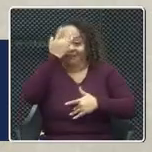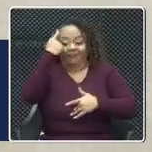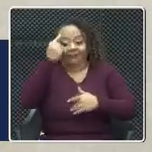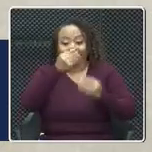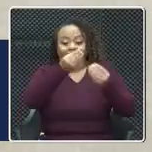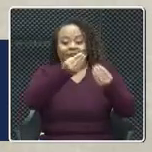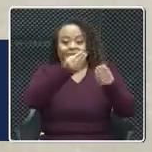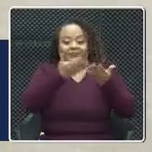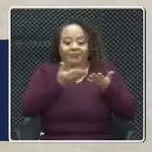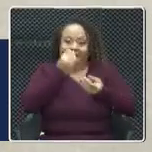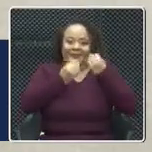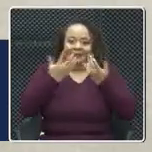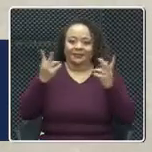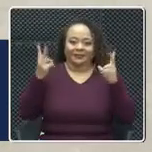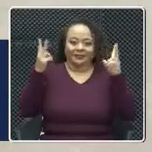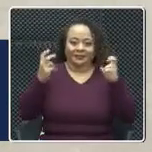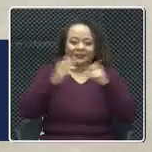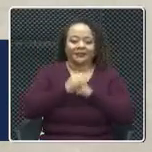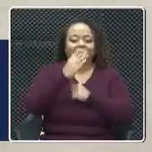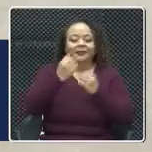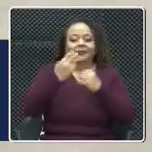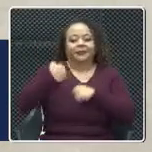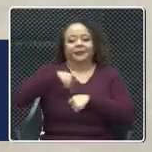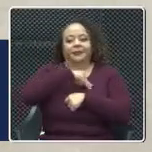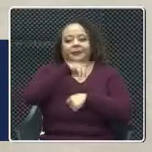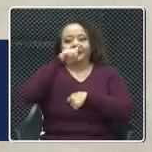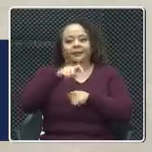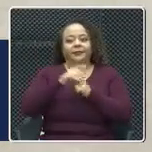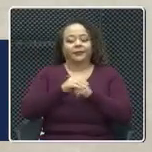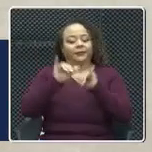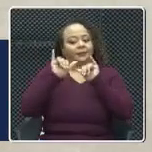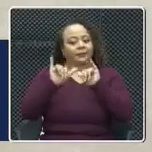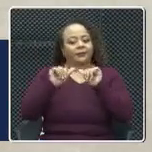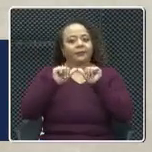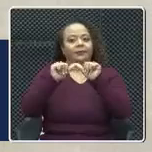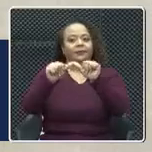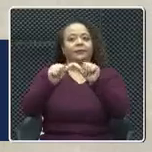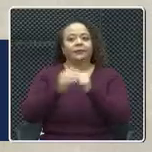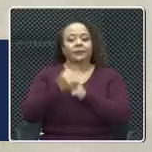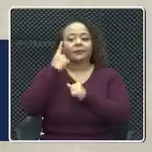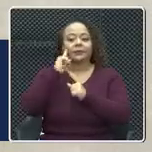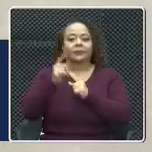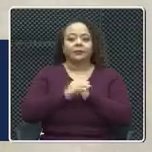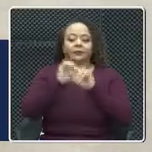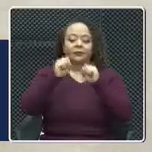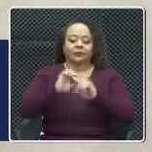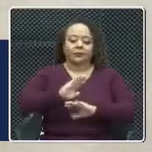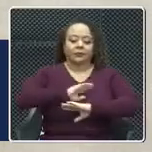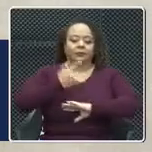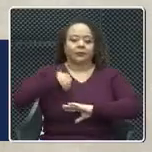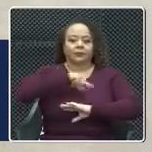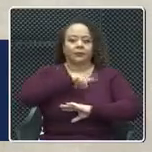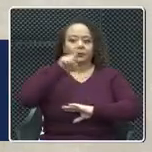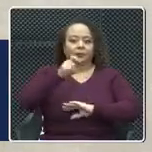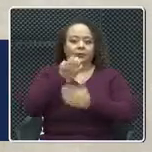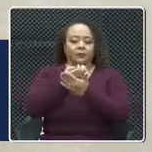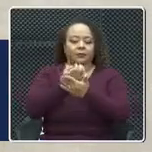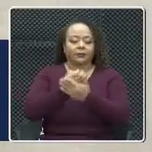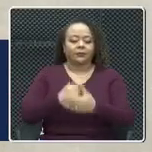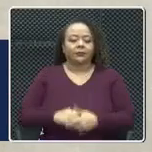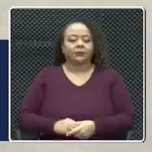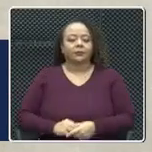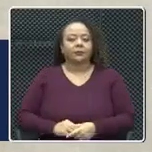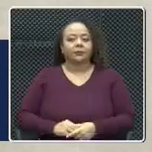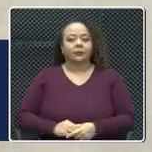da de comer y que muchos de nosotros tengamos que mantenernos en eso, ¿verdad? Por poder satisfacer nuestras necesidades económicas, claro,